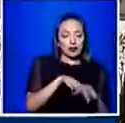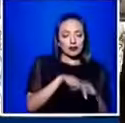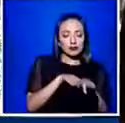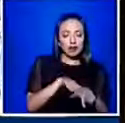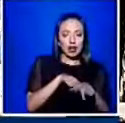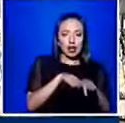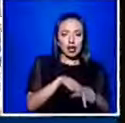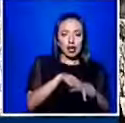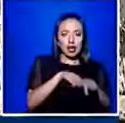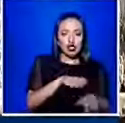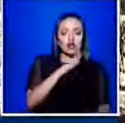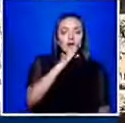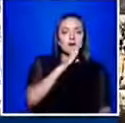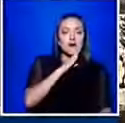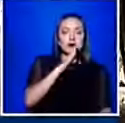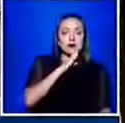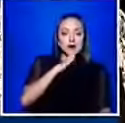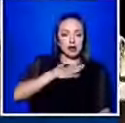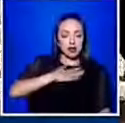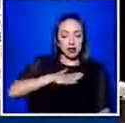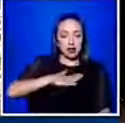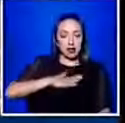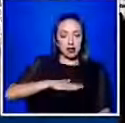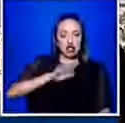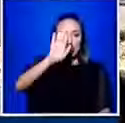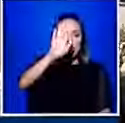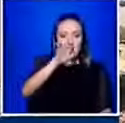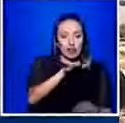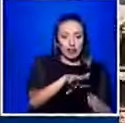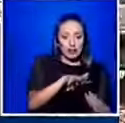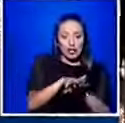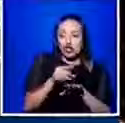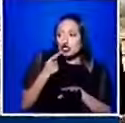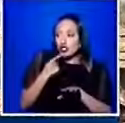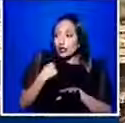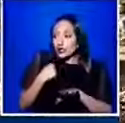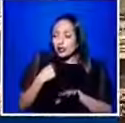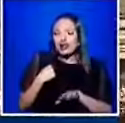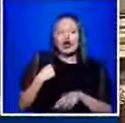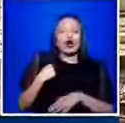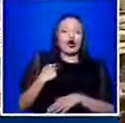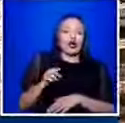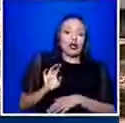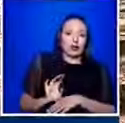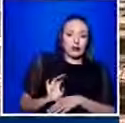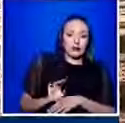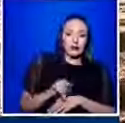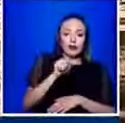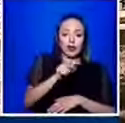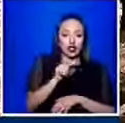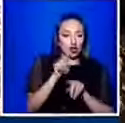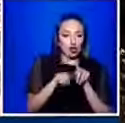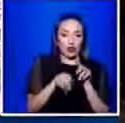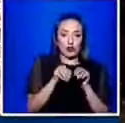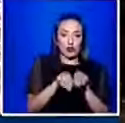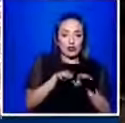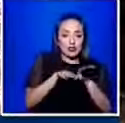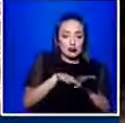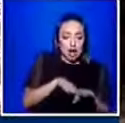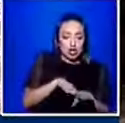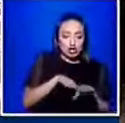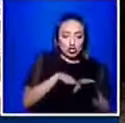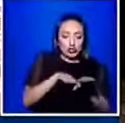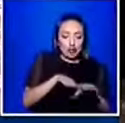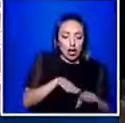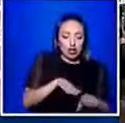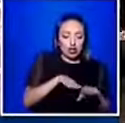paciencia, tenga precaución y avance despacio. Bueno, eso es lo que le permite la velocidad también desde la autopista General Rumiñahui. Pero lo que